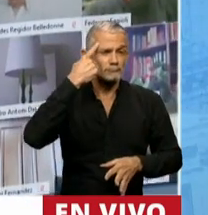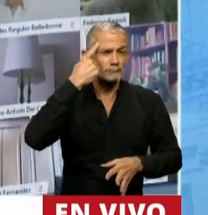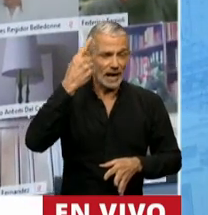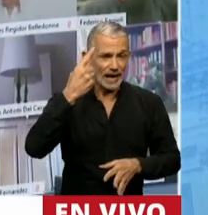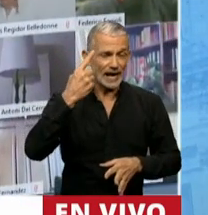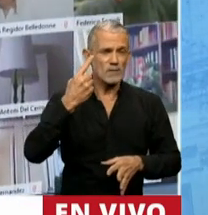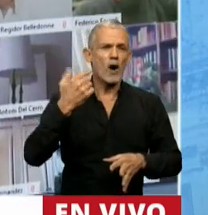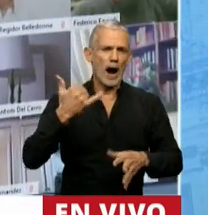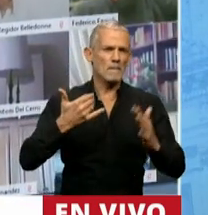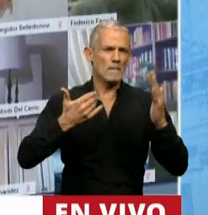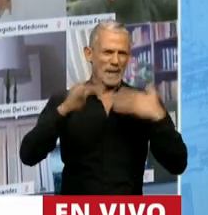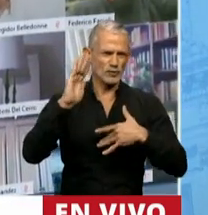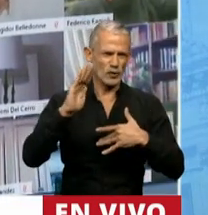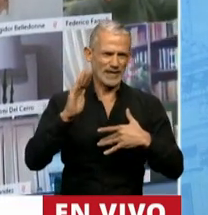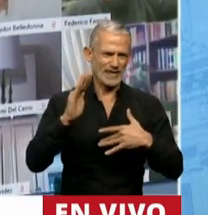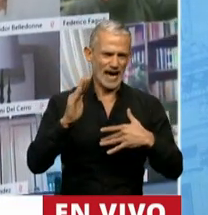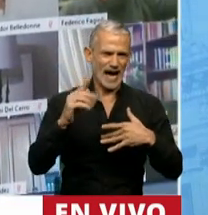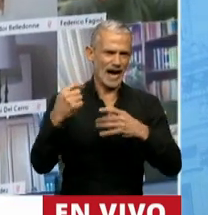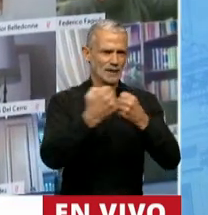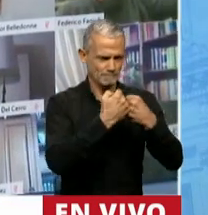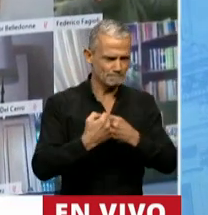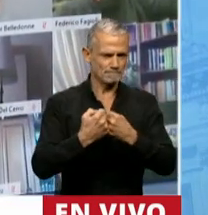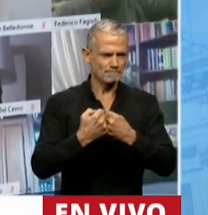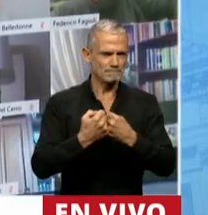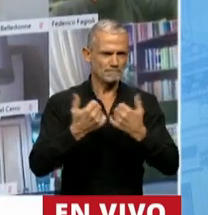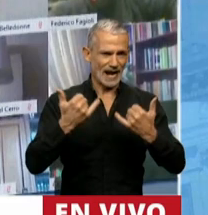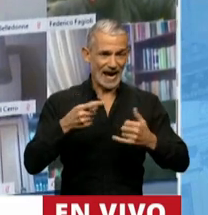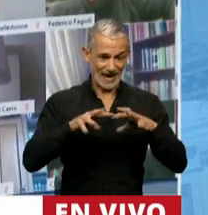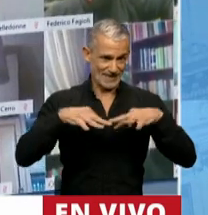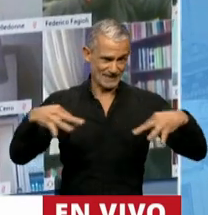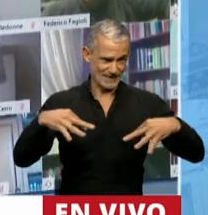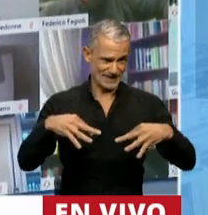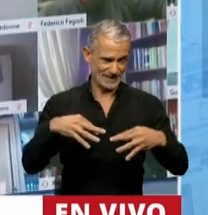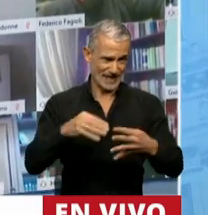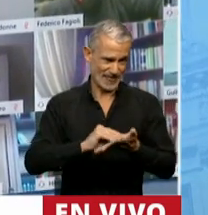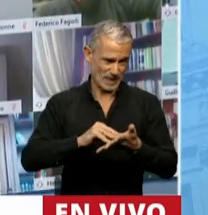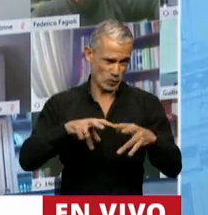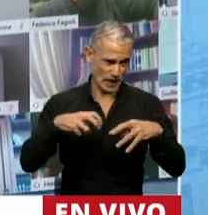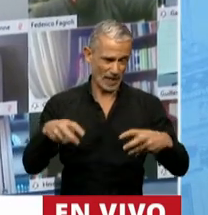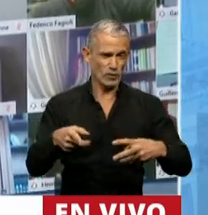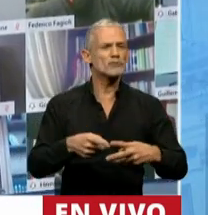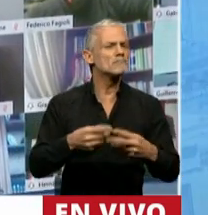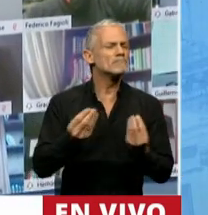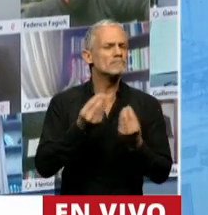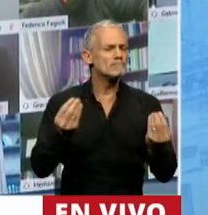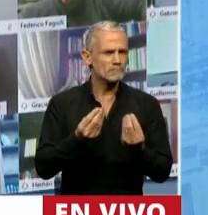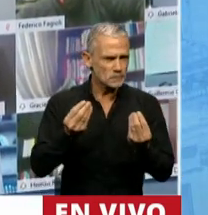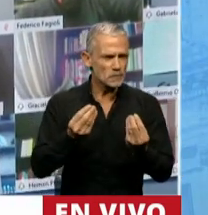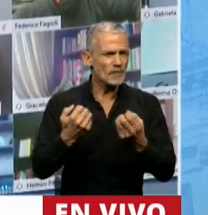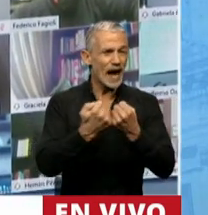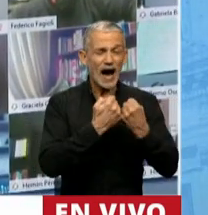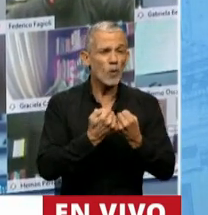tiene amplia mayoría entre los integrantes de esta Cámara, en el sentido de